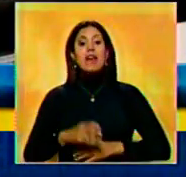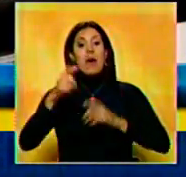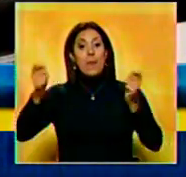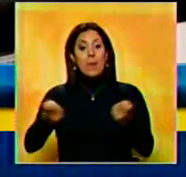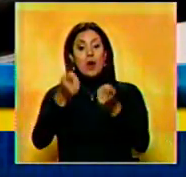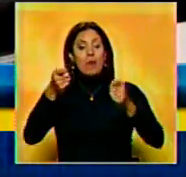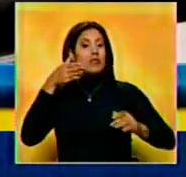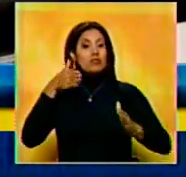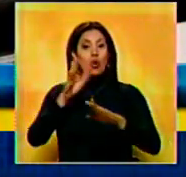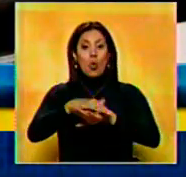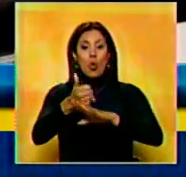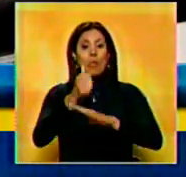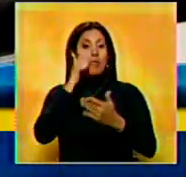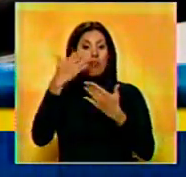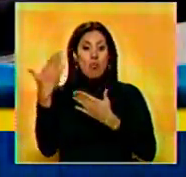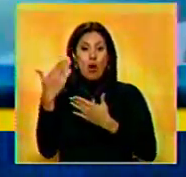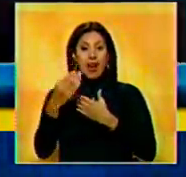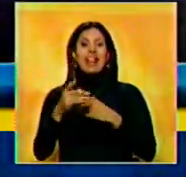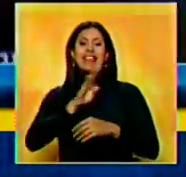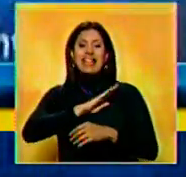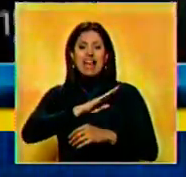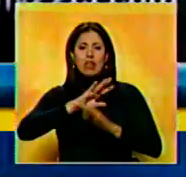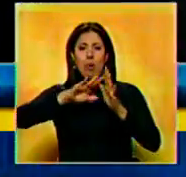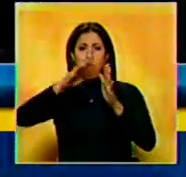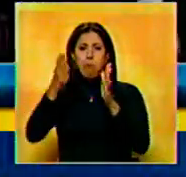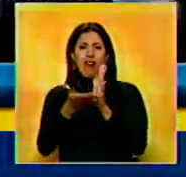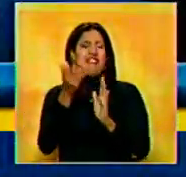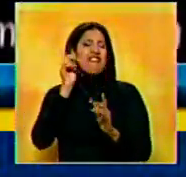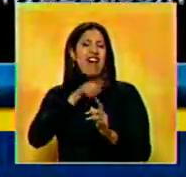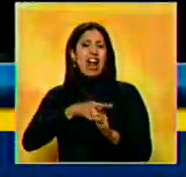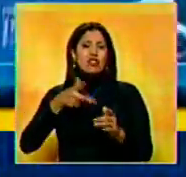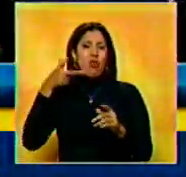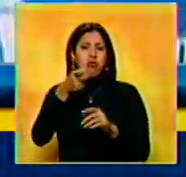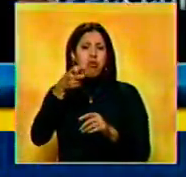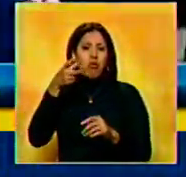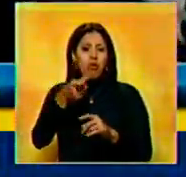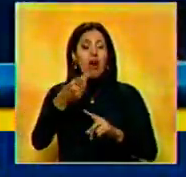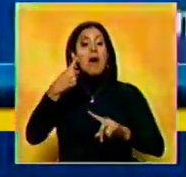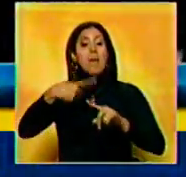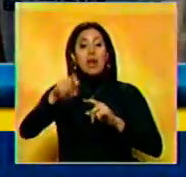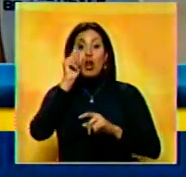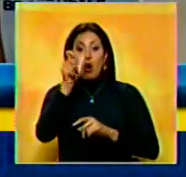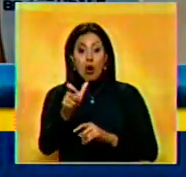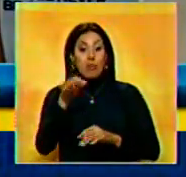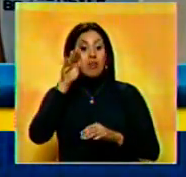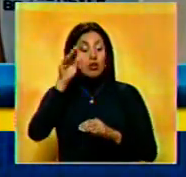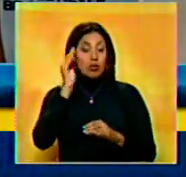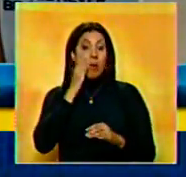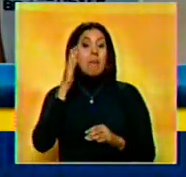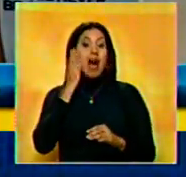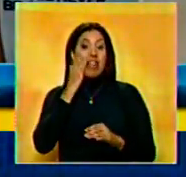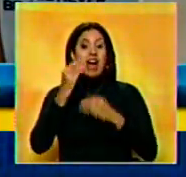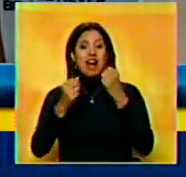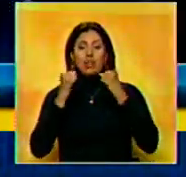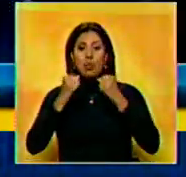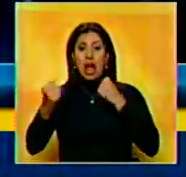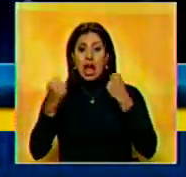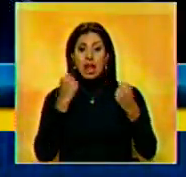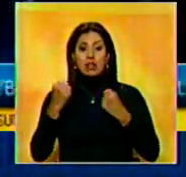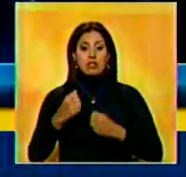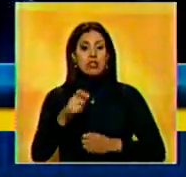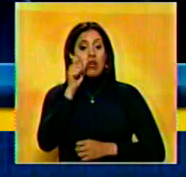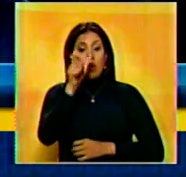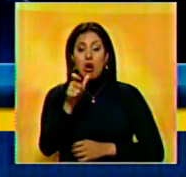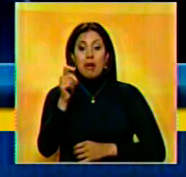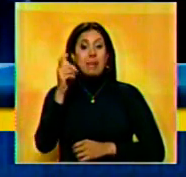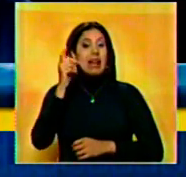prensa ha acusado, por ejemplo, a Kim Kardashian de tener un trasero falso. Sin embargo, Peterson asegura que la futura madre entrena muy duro.